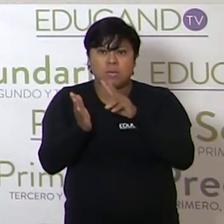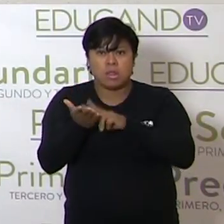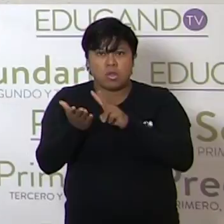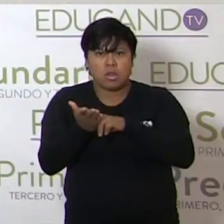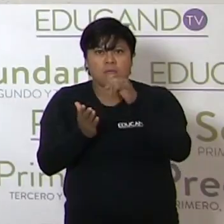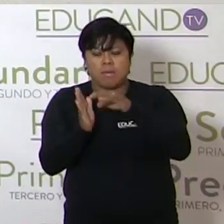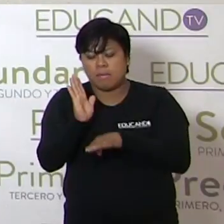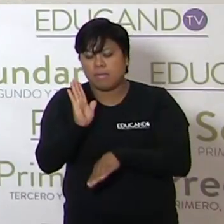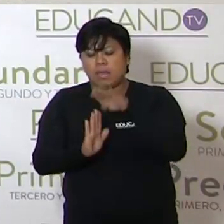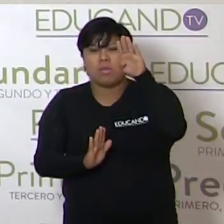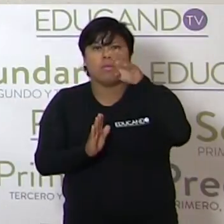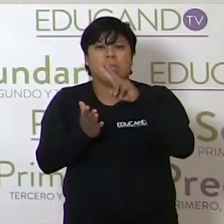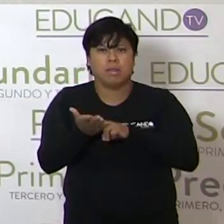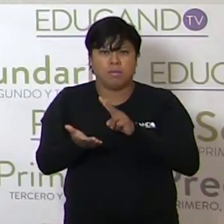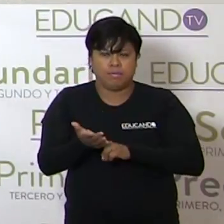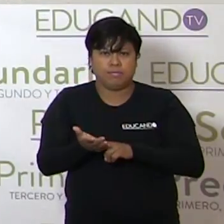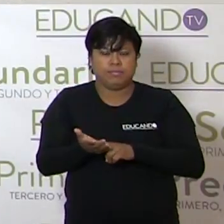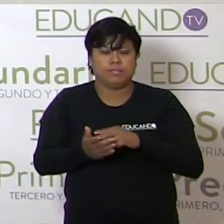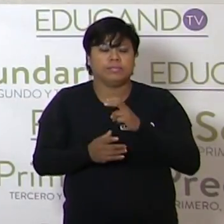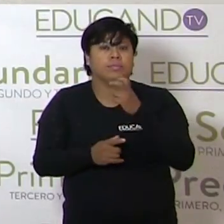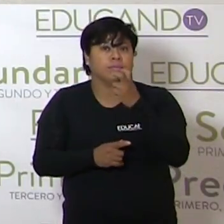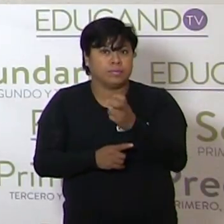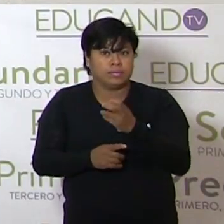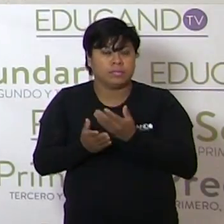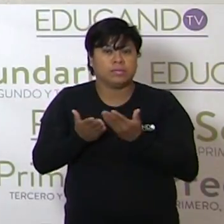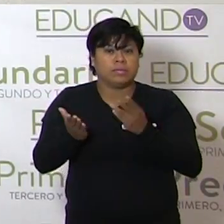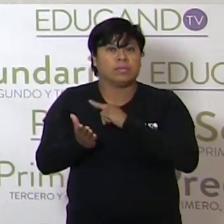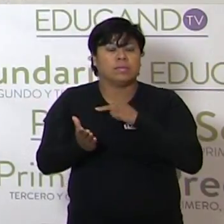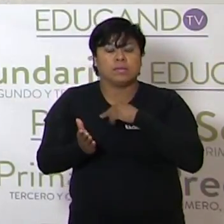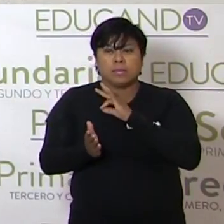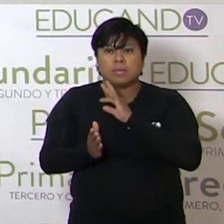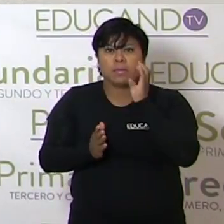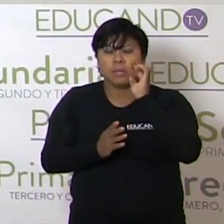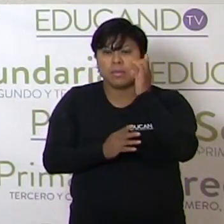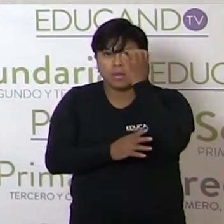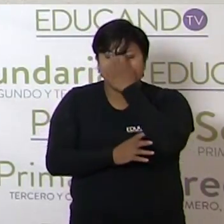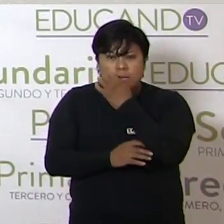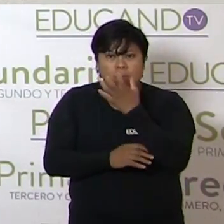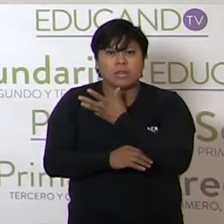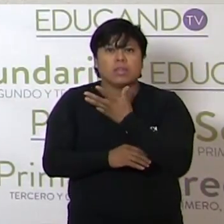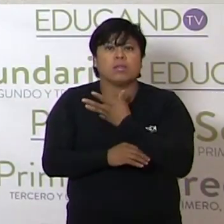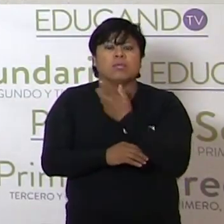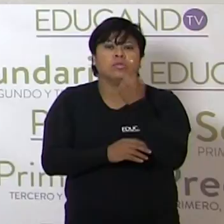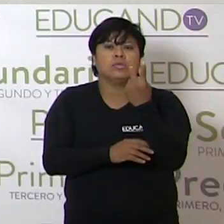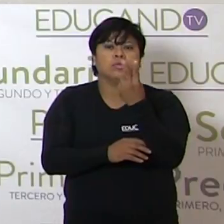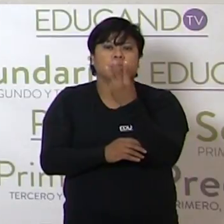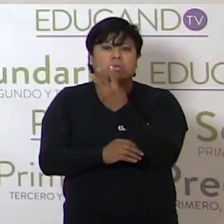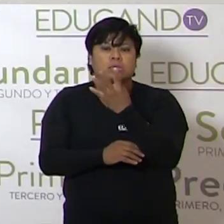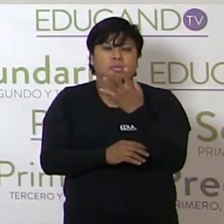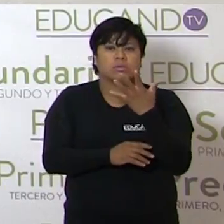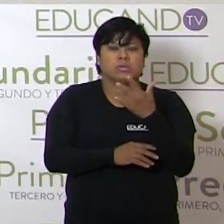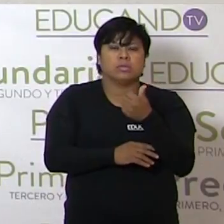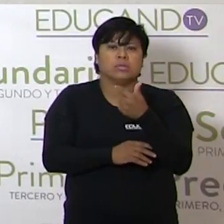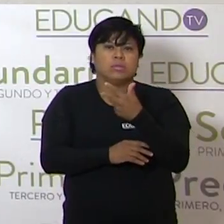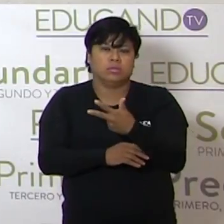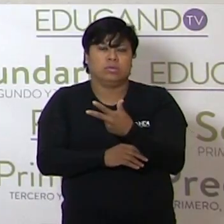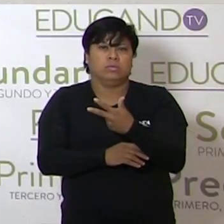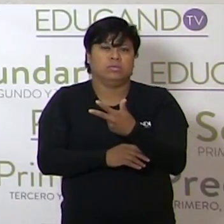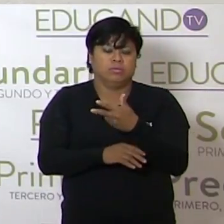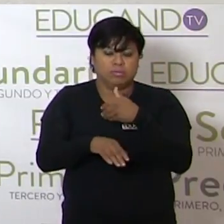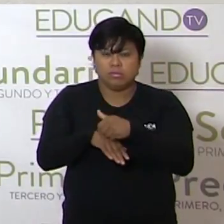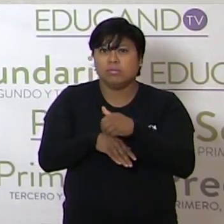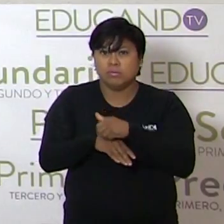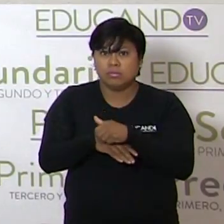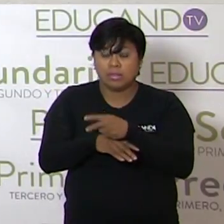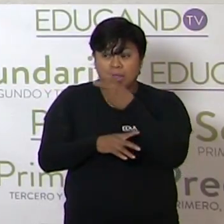de mayor valor. En este caso, si podemos observar, tenemos aquí 1, 2, 3, 4, 5, 6, 7, 8 elementos.